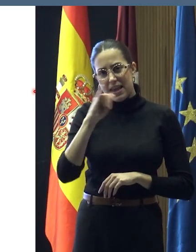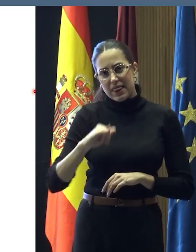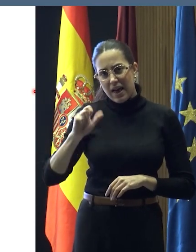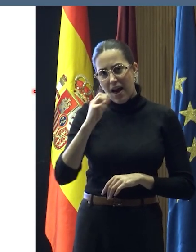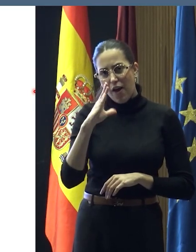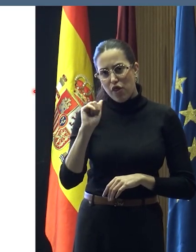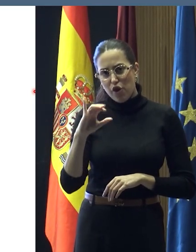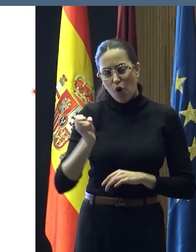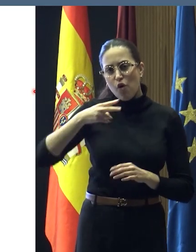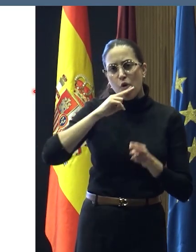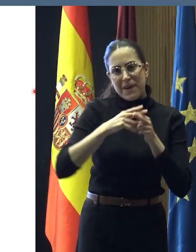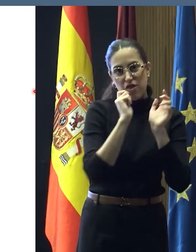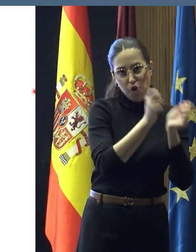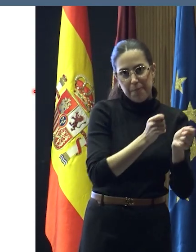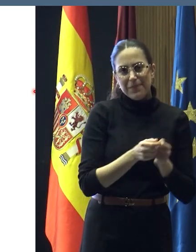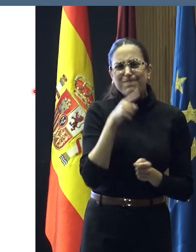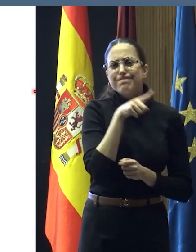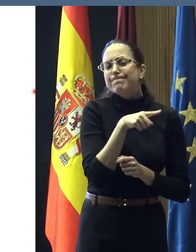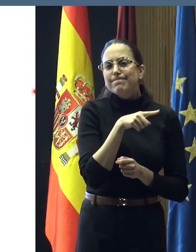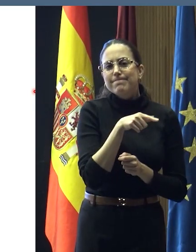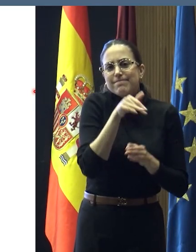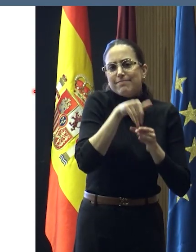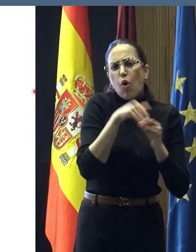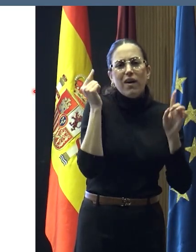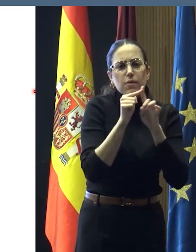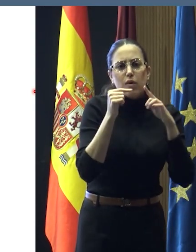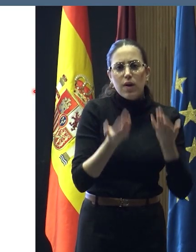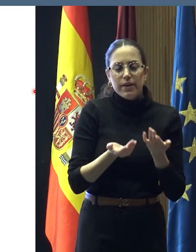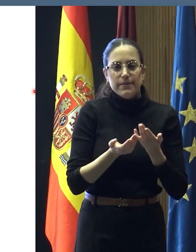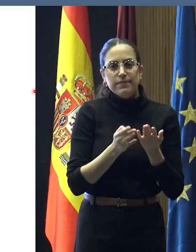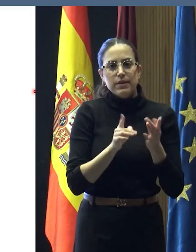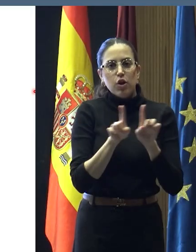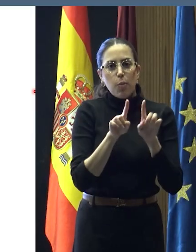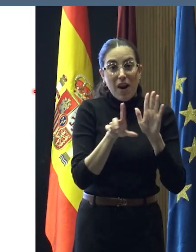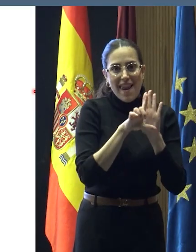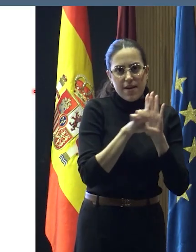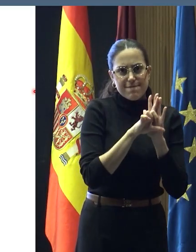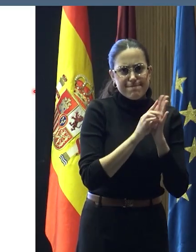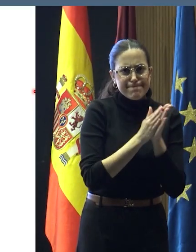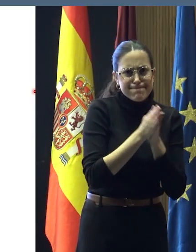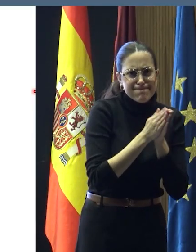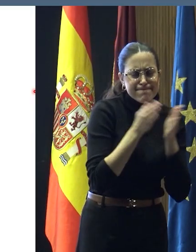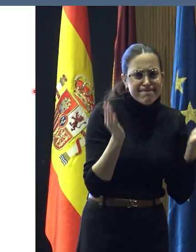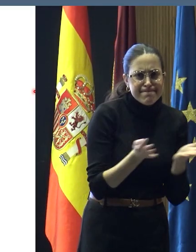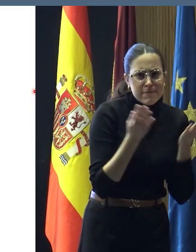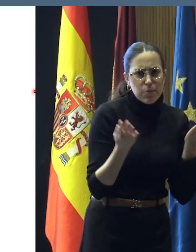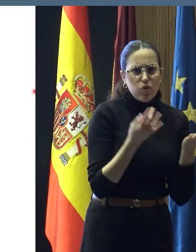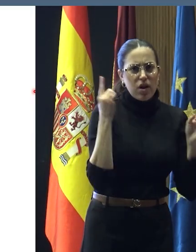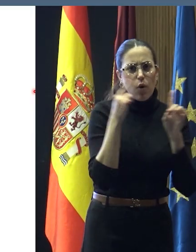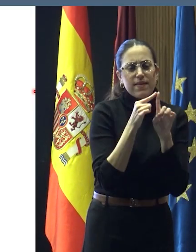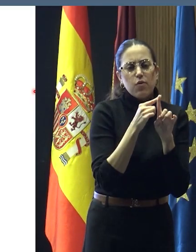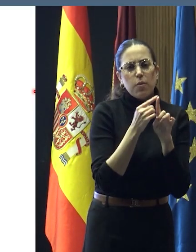lo que hizo fue impulsar una ley en la que no se pudieran